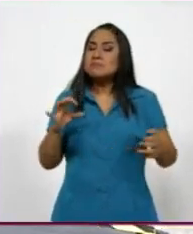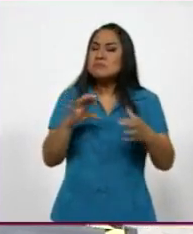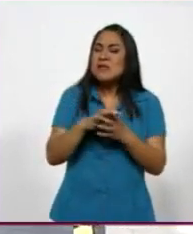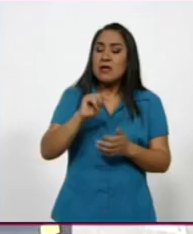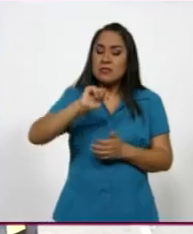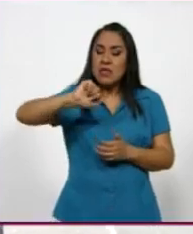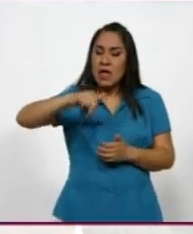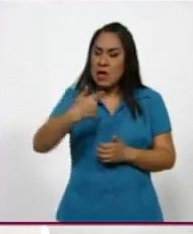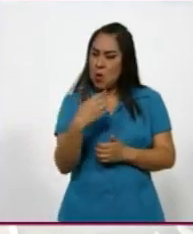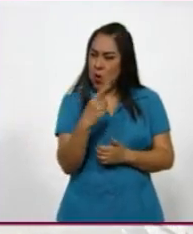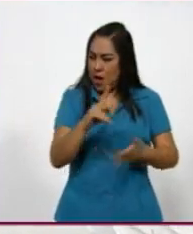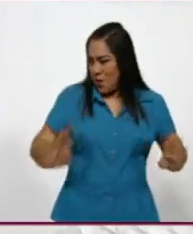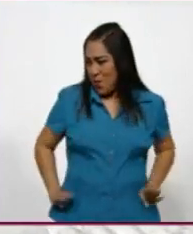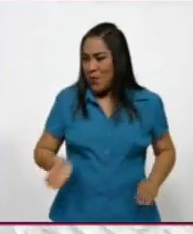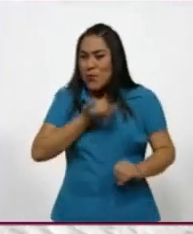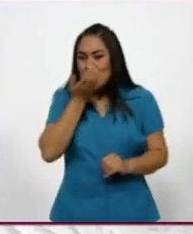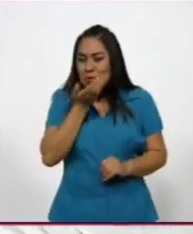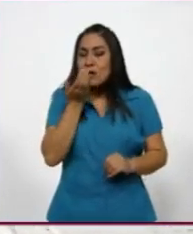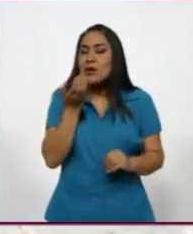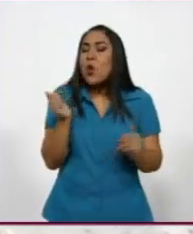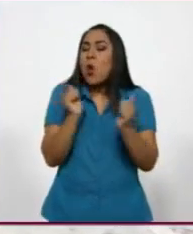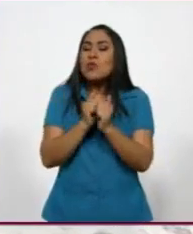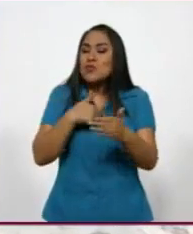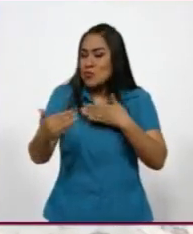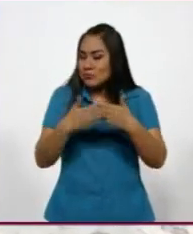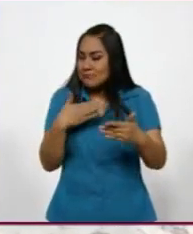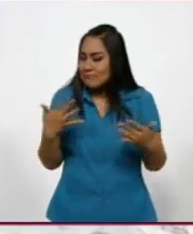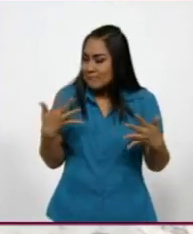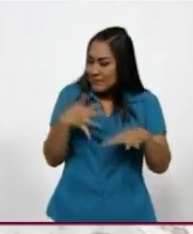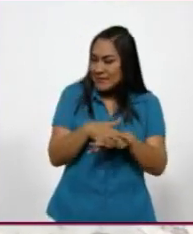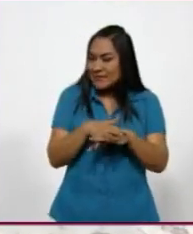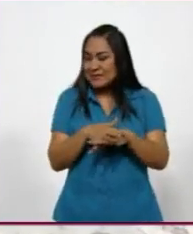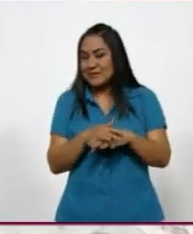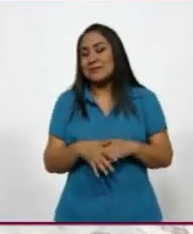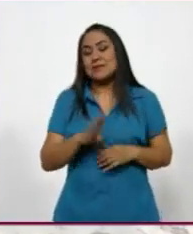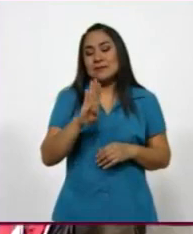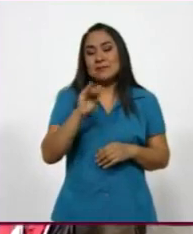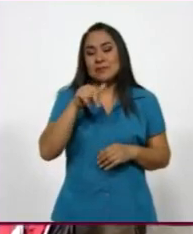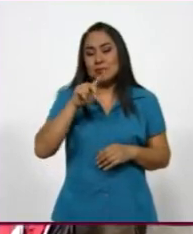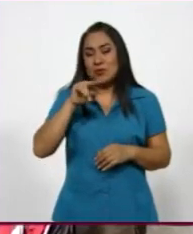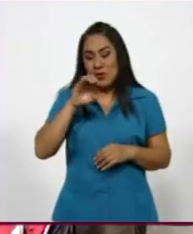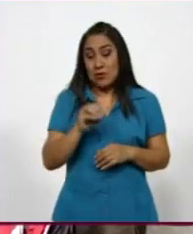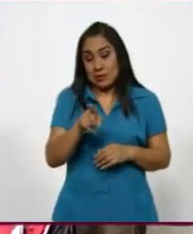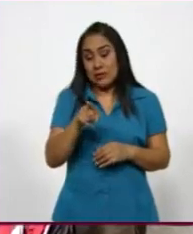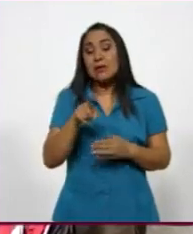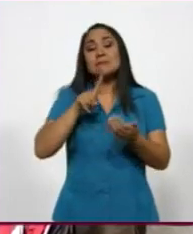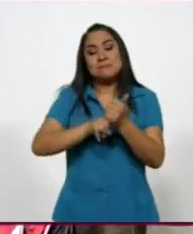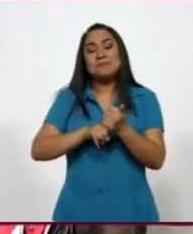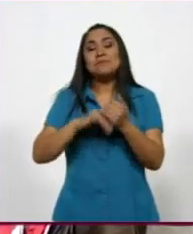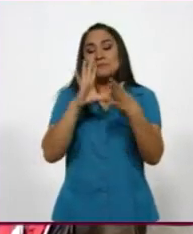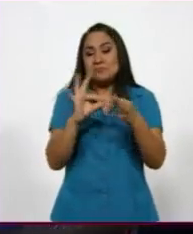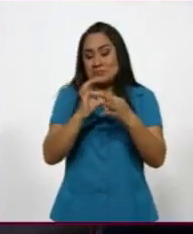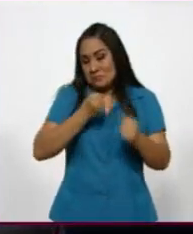tango tradicional y con tintes contemporáneos, sin bandoneón, por ejemplo. Esto lo trajeron a cuento en la conferencia